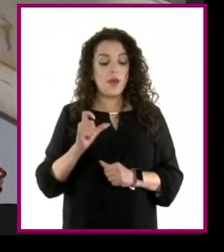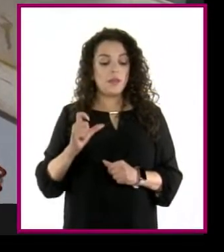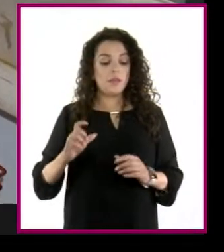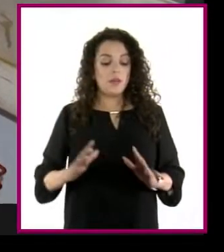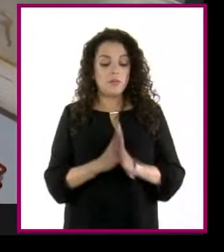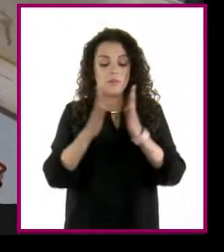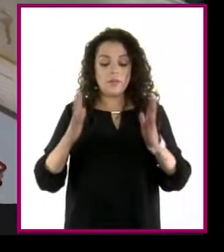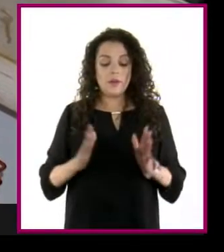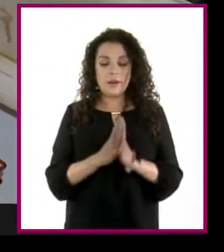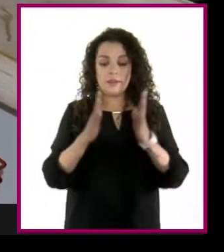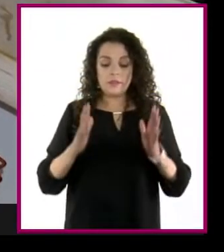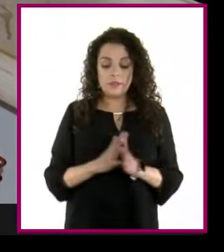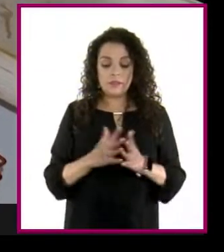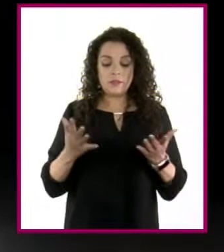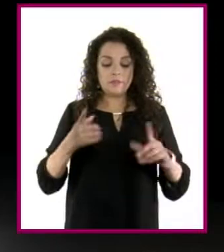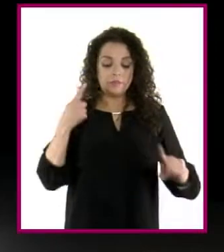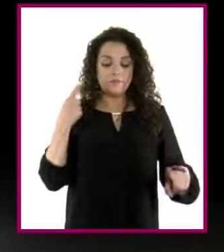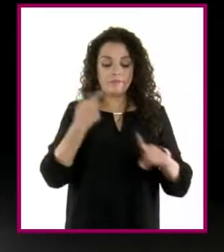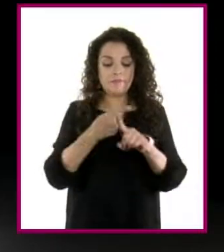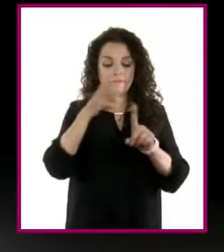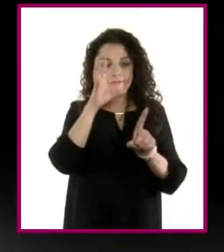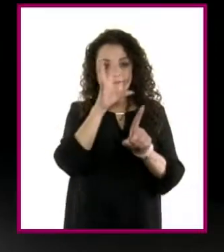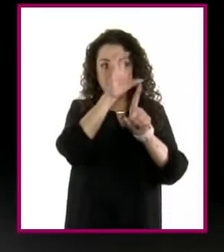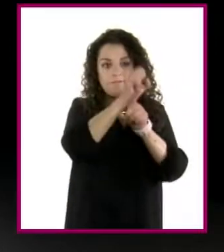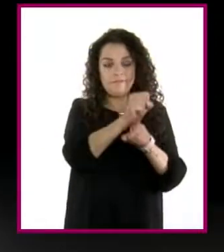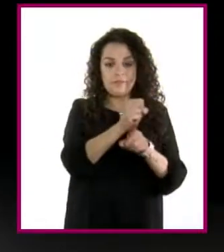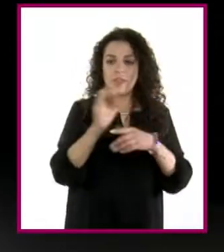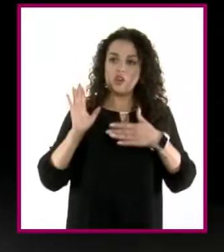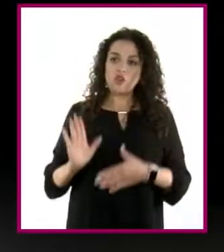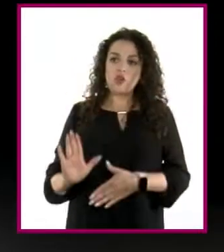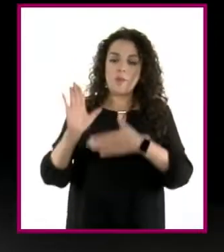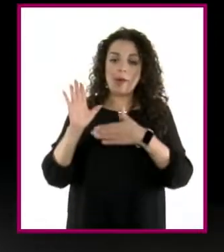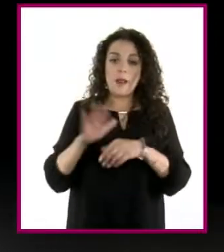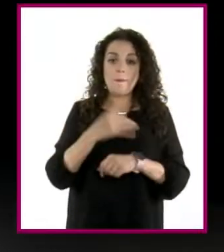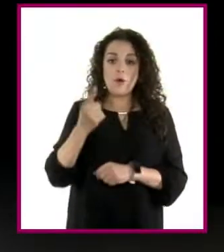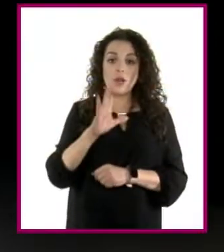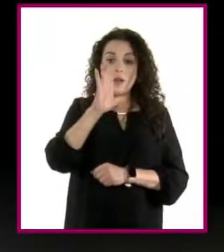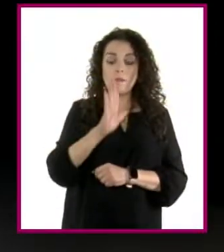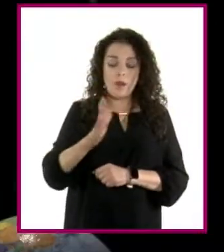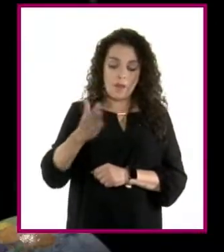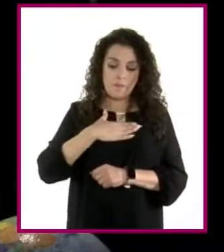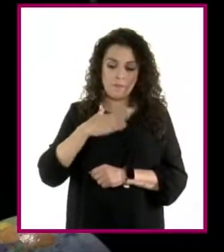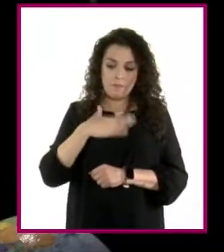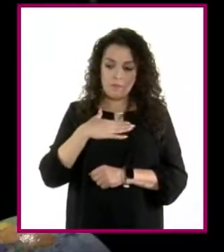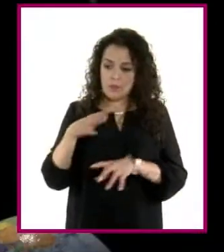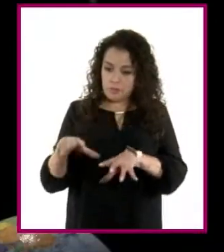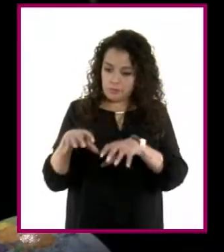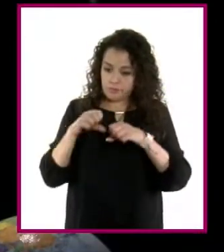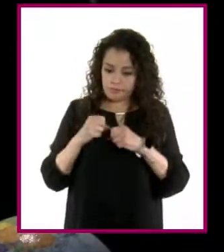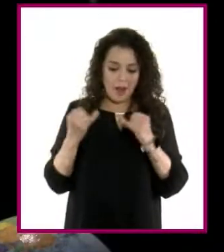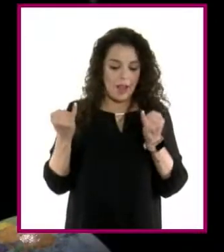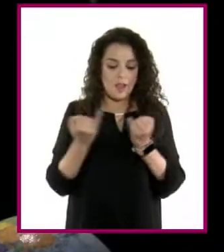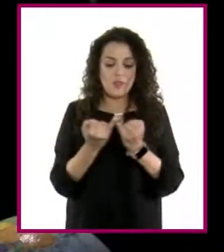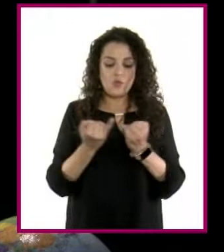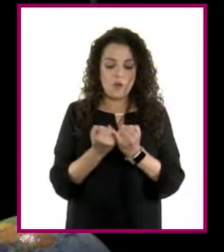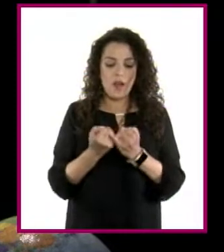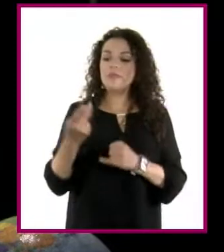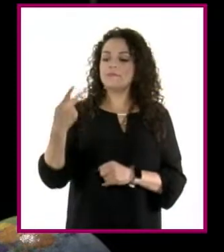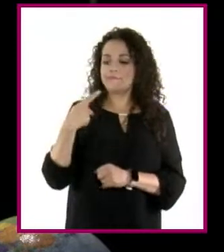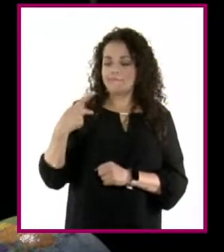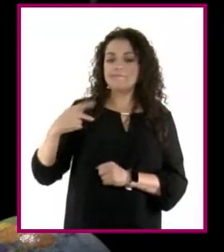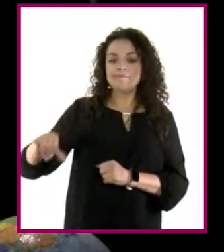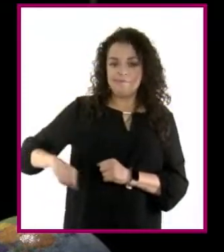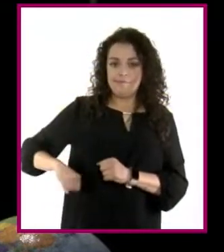se persigue y nos comprometemos con él porque lo tomamos como un interés compartido. En el segundo caso,